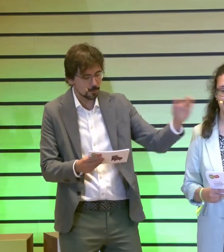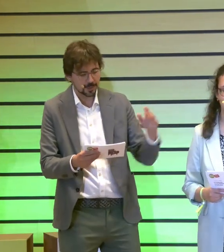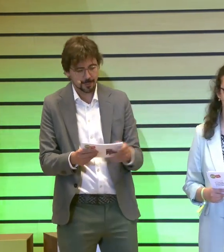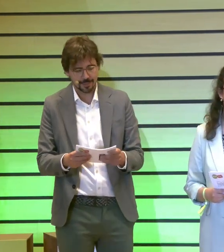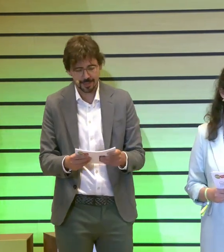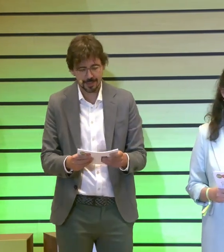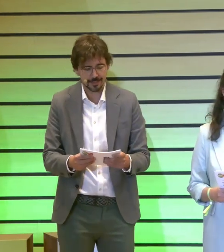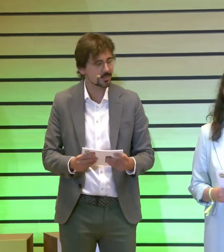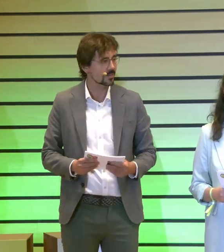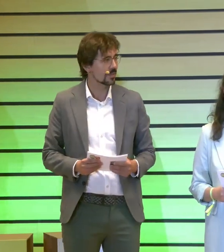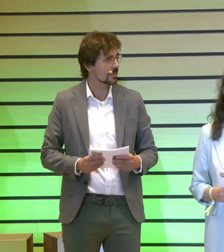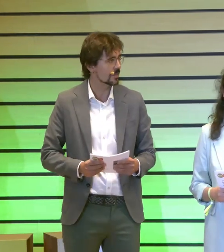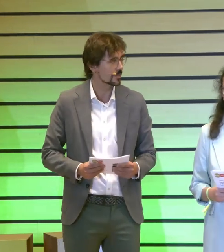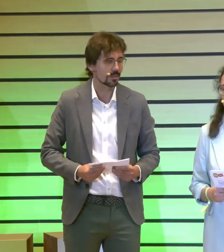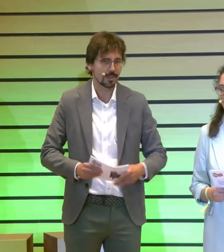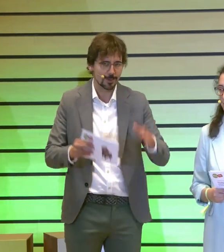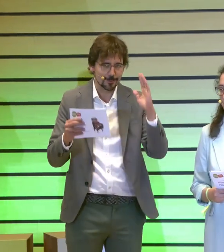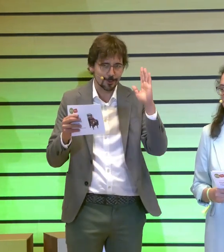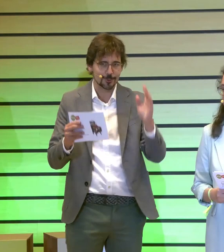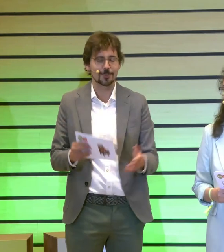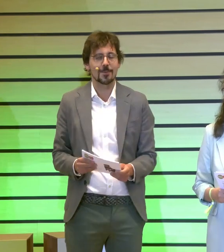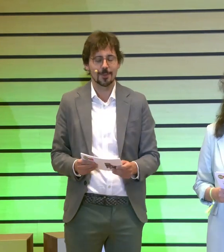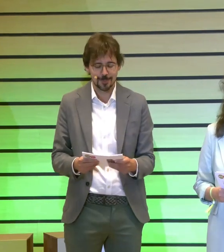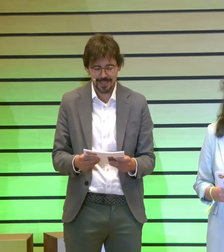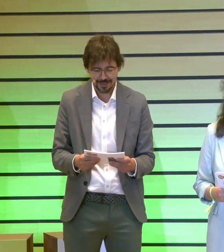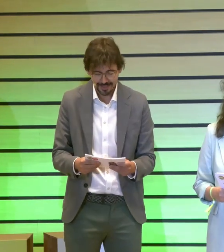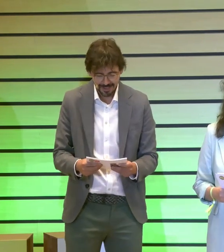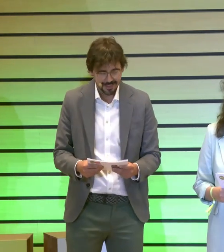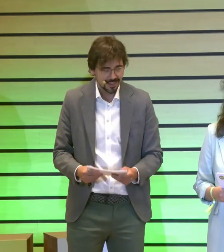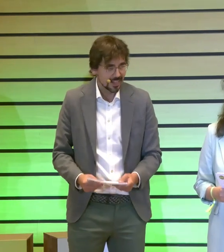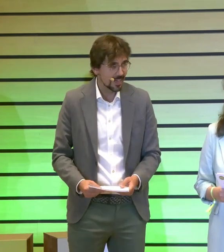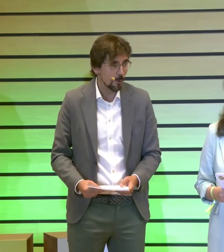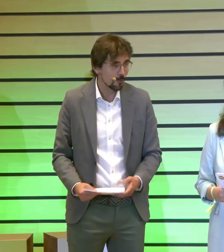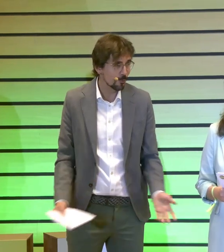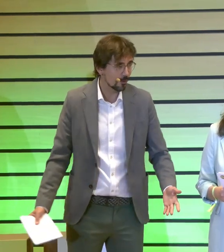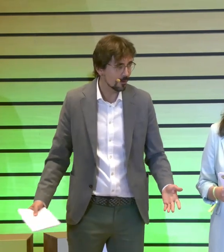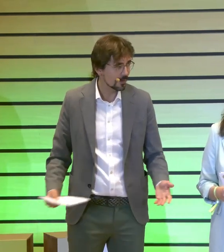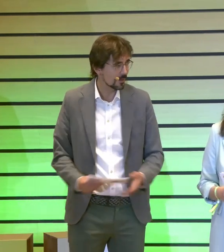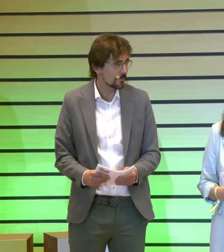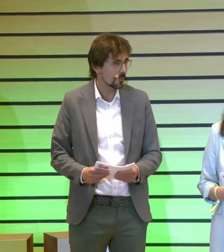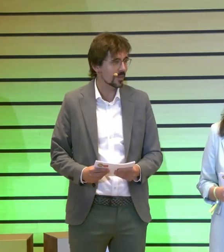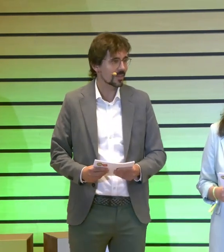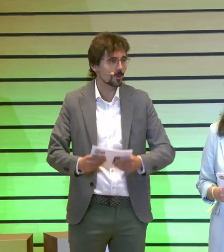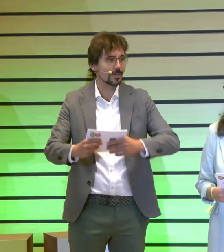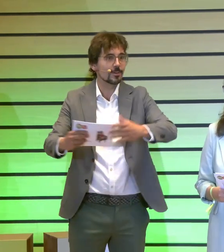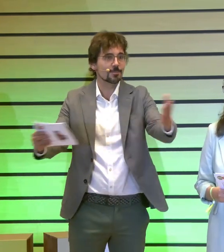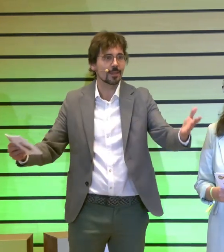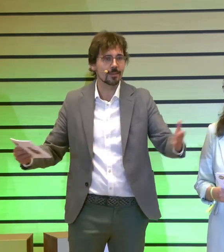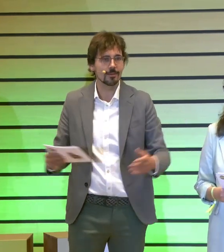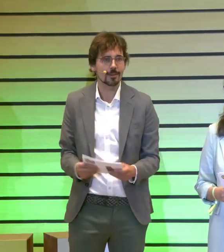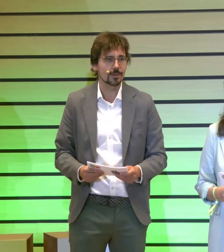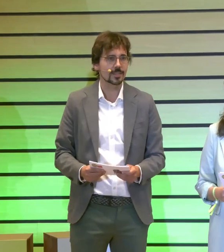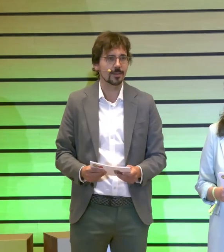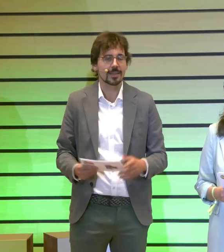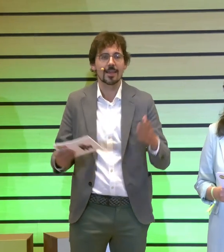hemos visto aquí cuatro pláticas excelentes que ya veremos los premiados mañana un lujo poder estar en